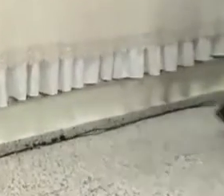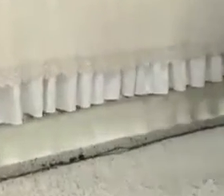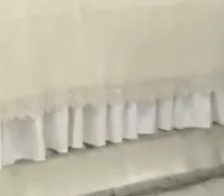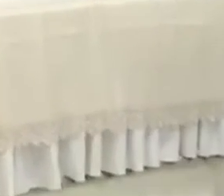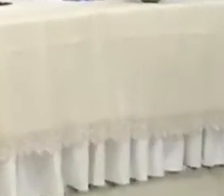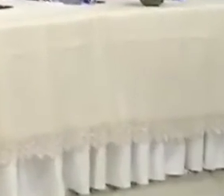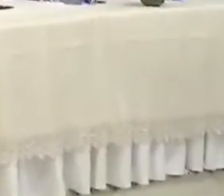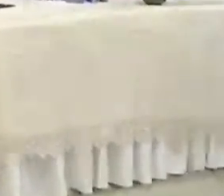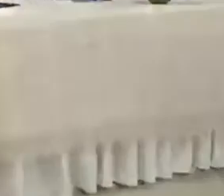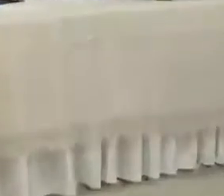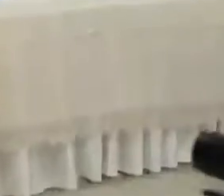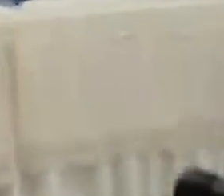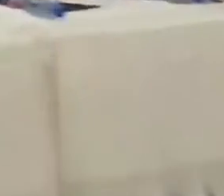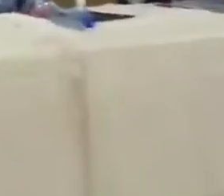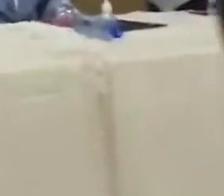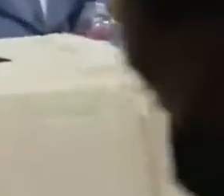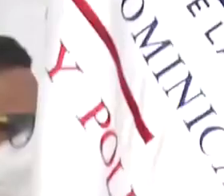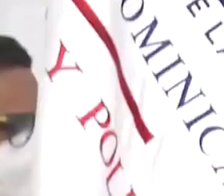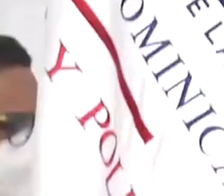señora Raquel Peña,